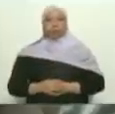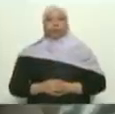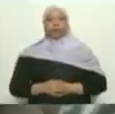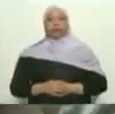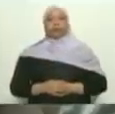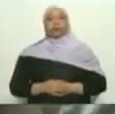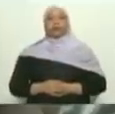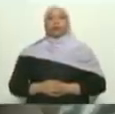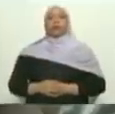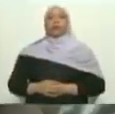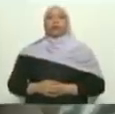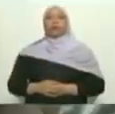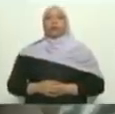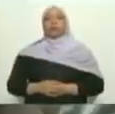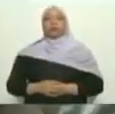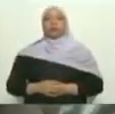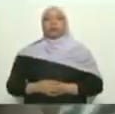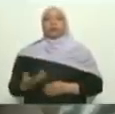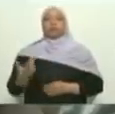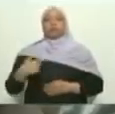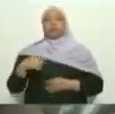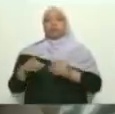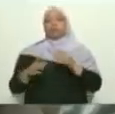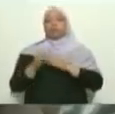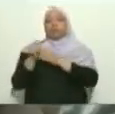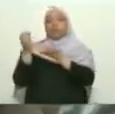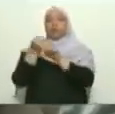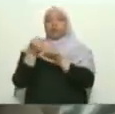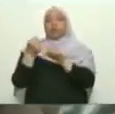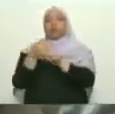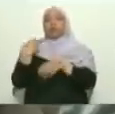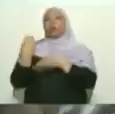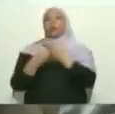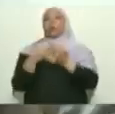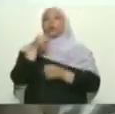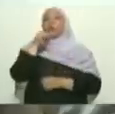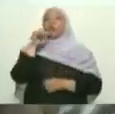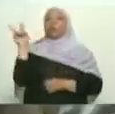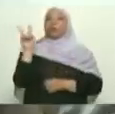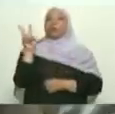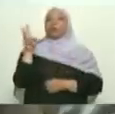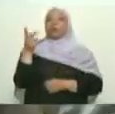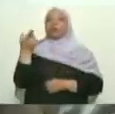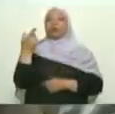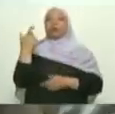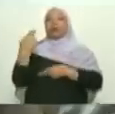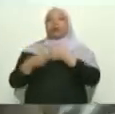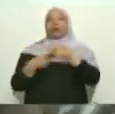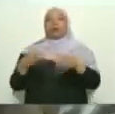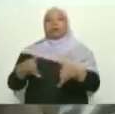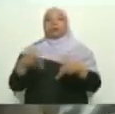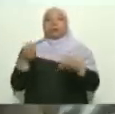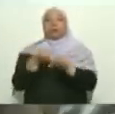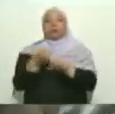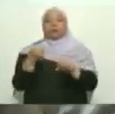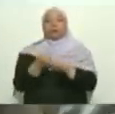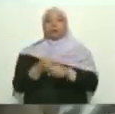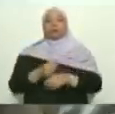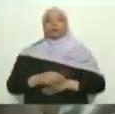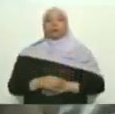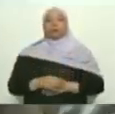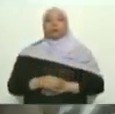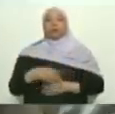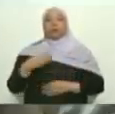sinceramente, que la escuela de Jung, de Freud, se quedaría pendeja de analizar.